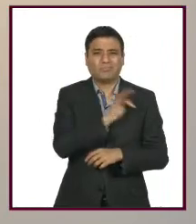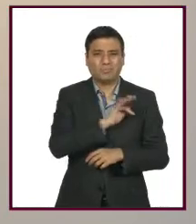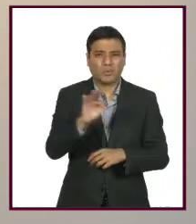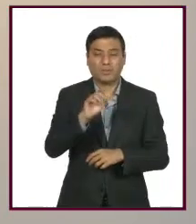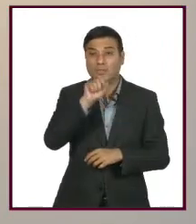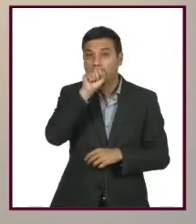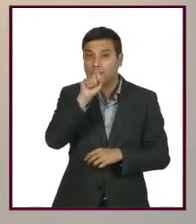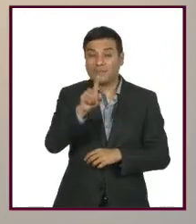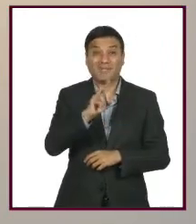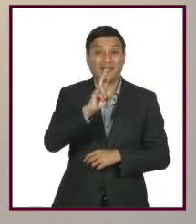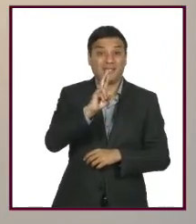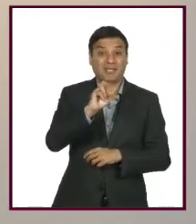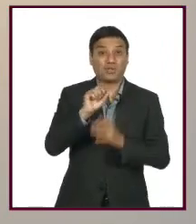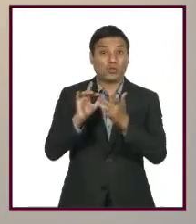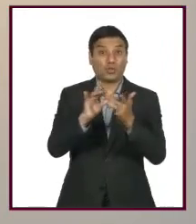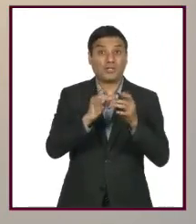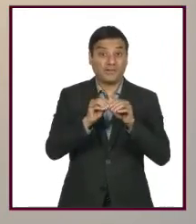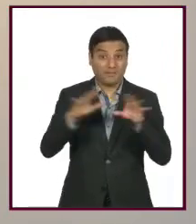redes sociales,